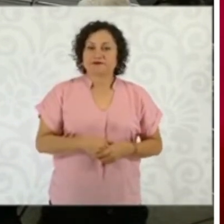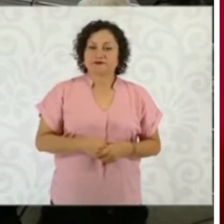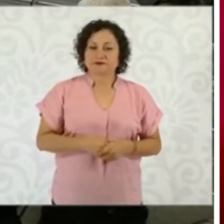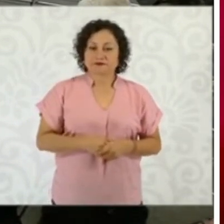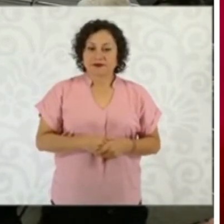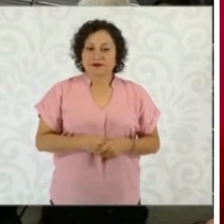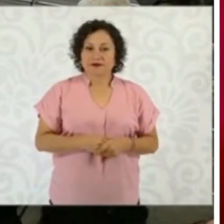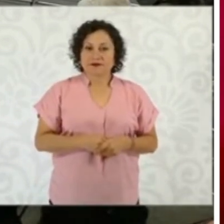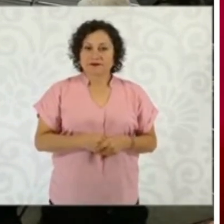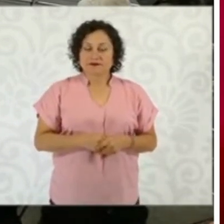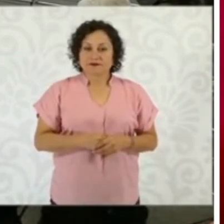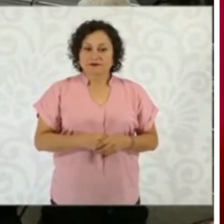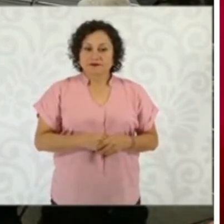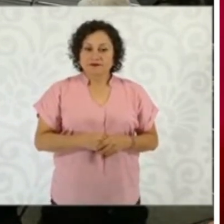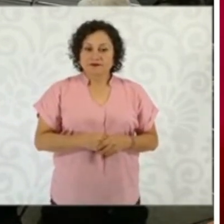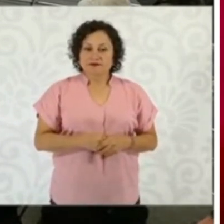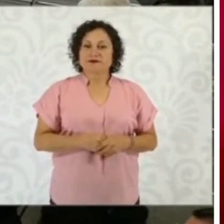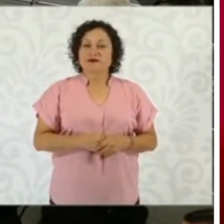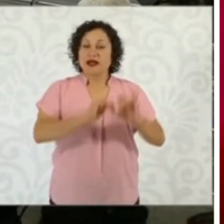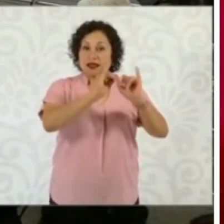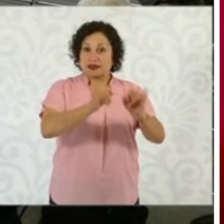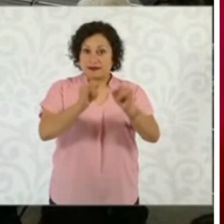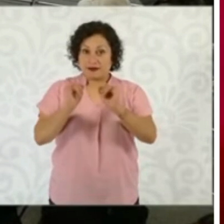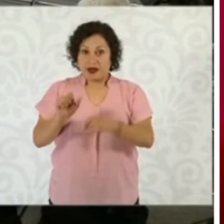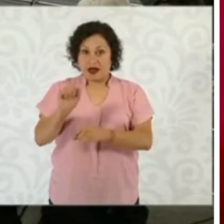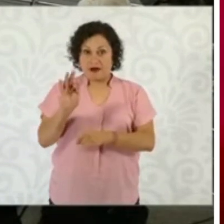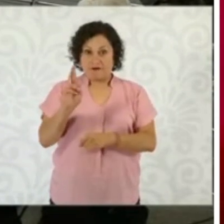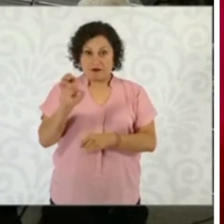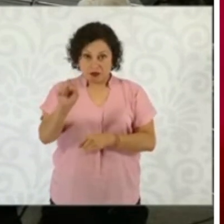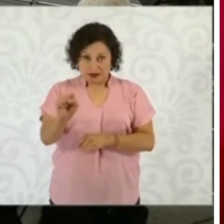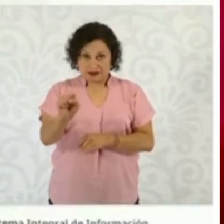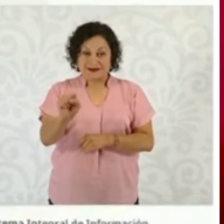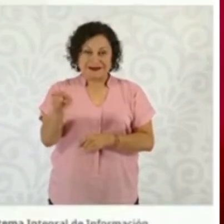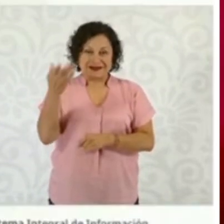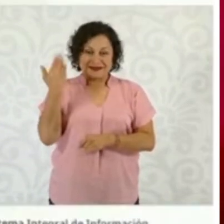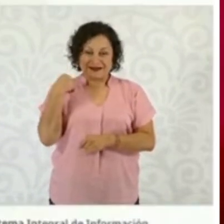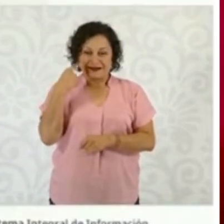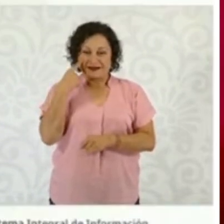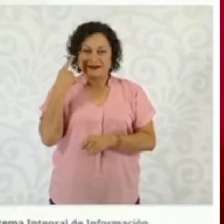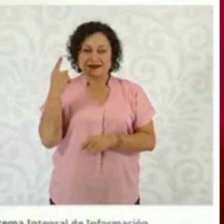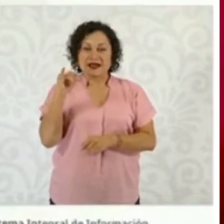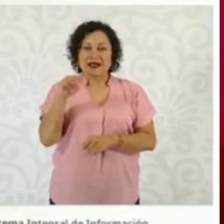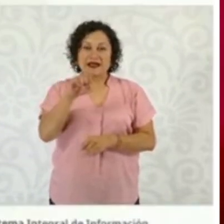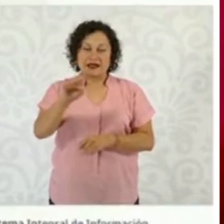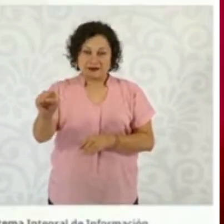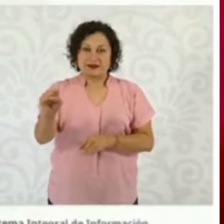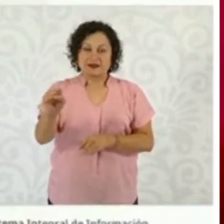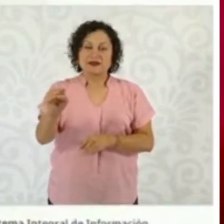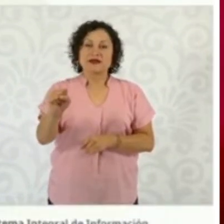cuentas individuales, que es este cambio que se hizo al régimen de pensiones en el caso del IMSS en el 97 y del ISSSTE en el